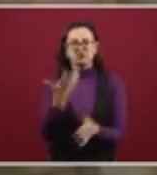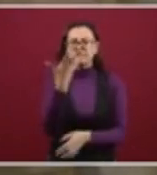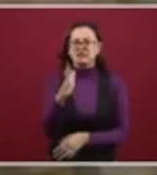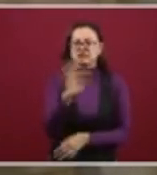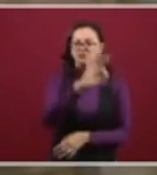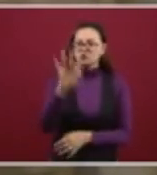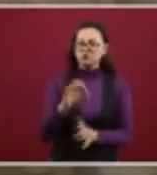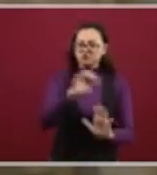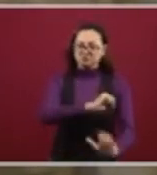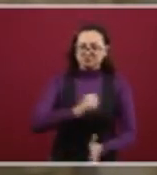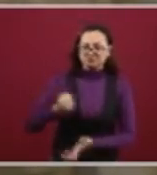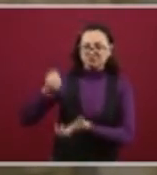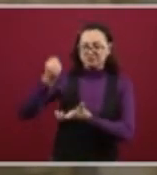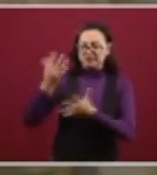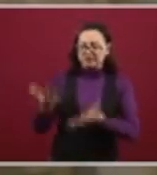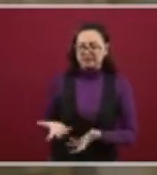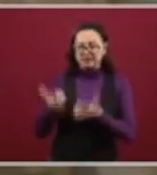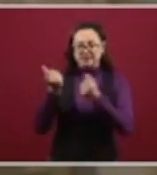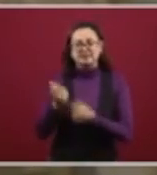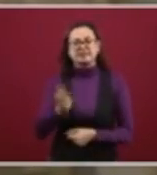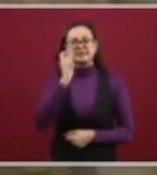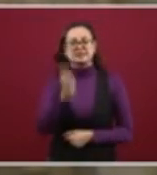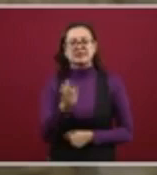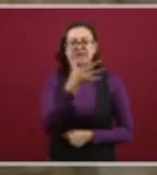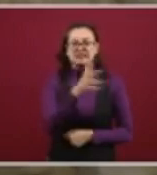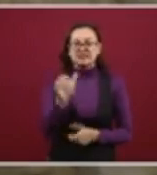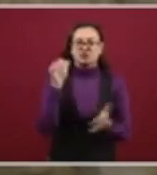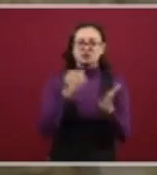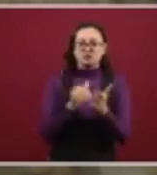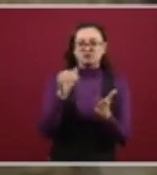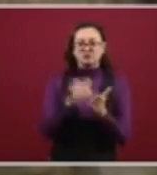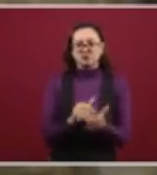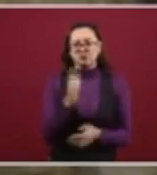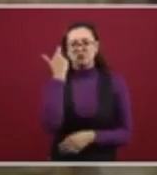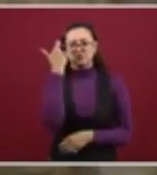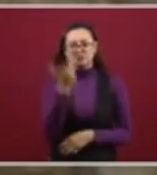presupuesto público, es decir, 500 mil millones de pesos.